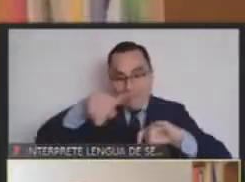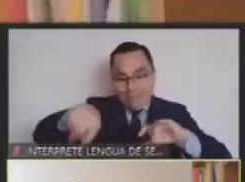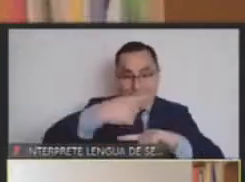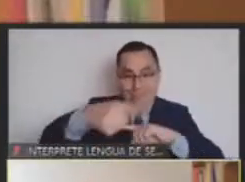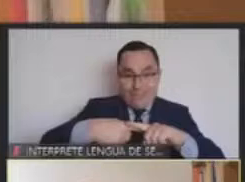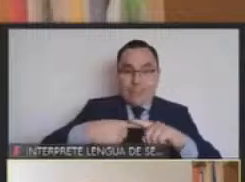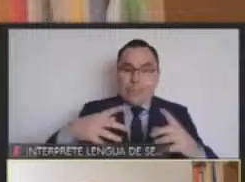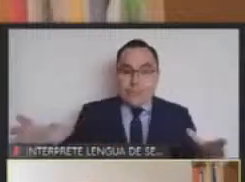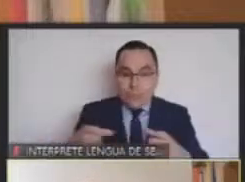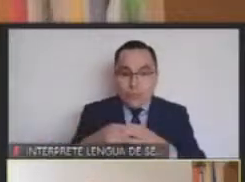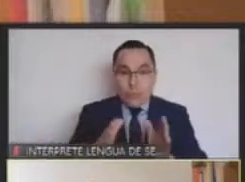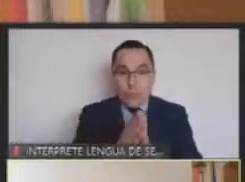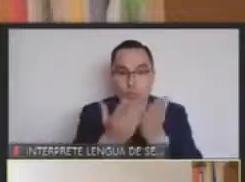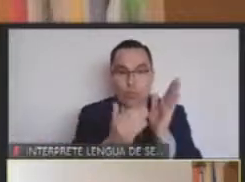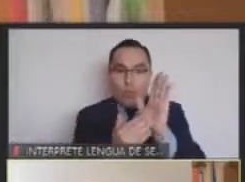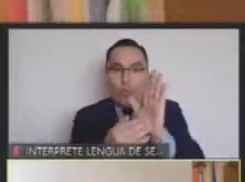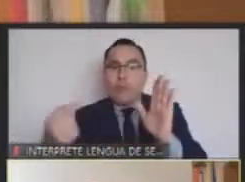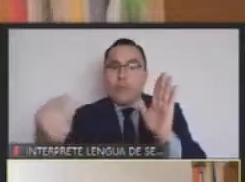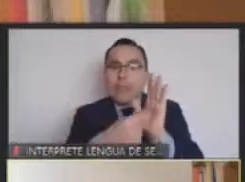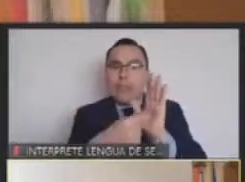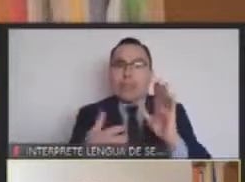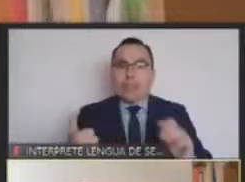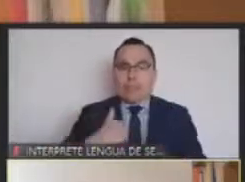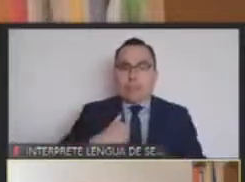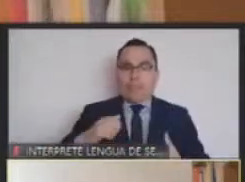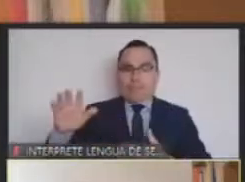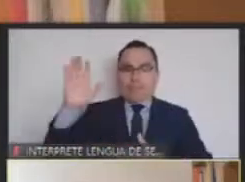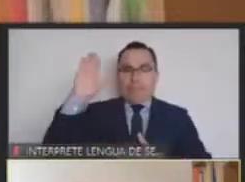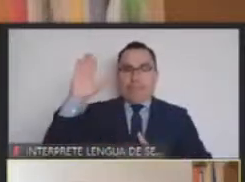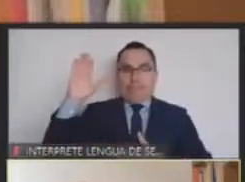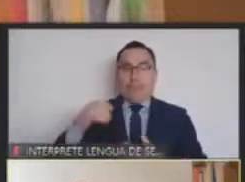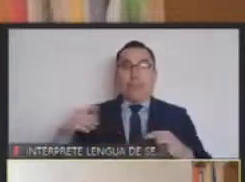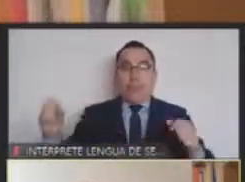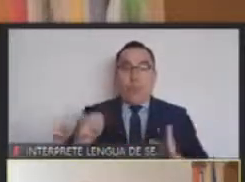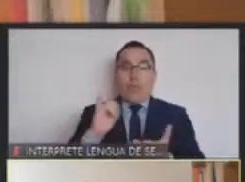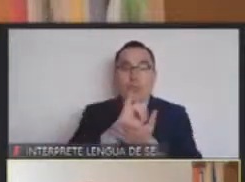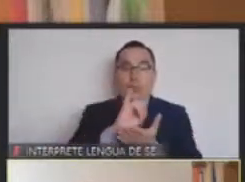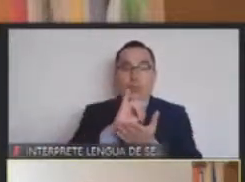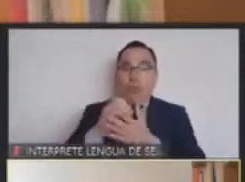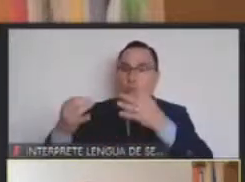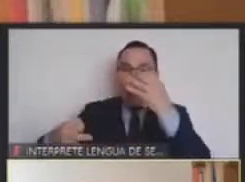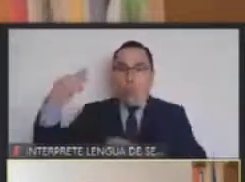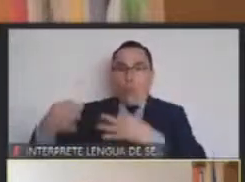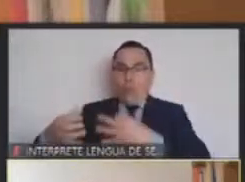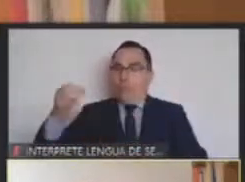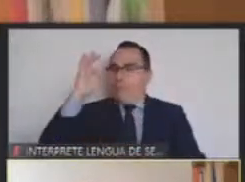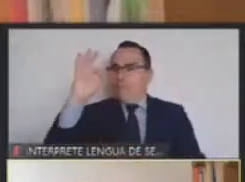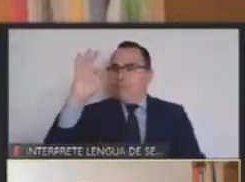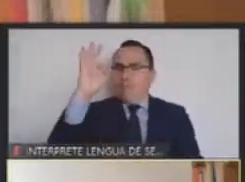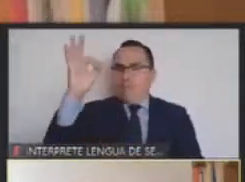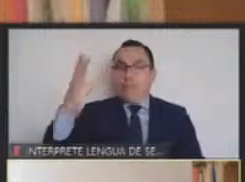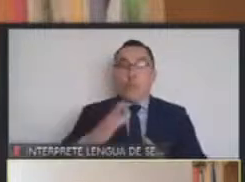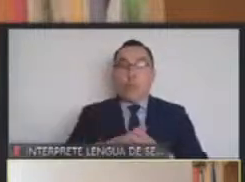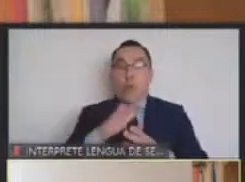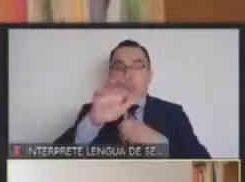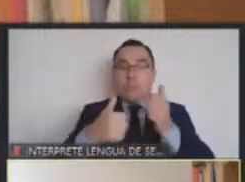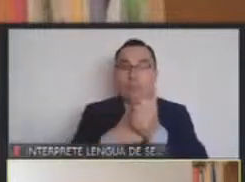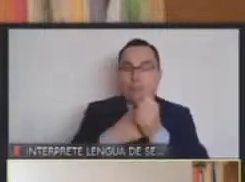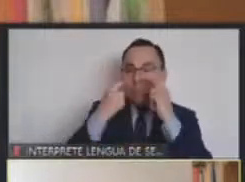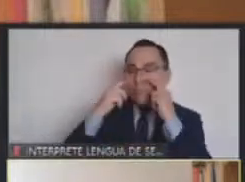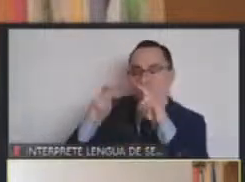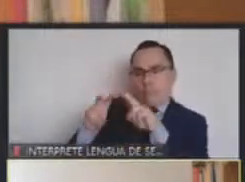asumir también un compromiso institucional con la excelencia del servicio de justicia y de contar con un instrumento apto